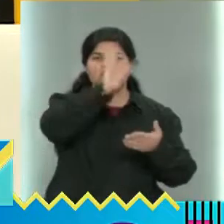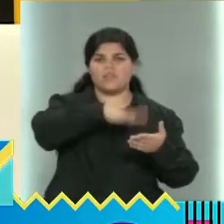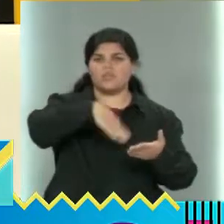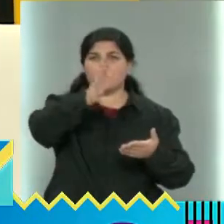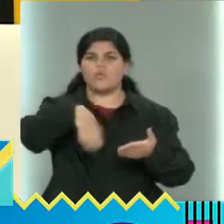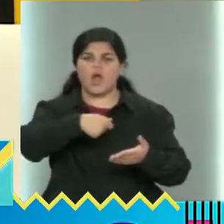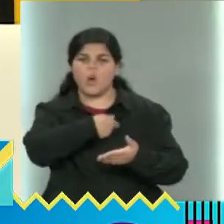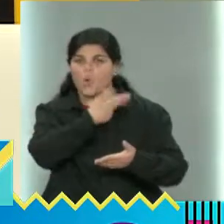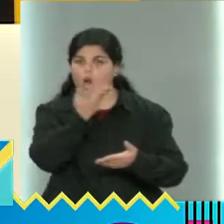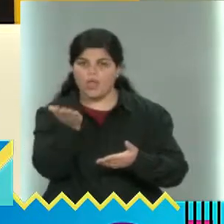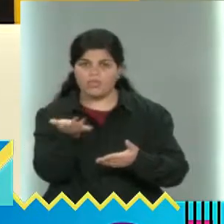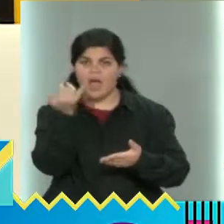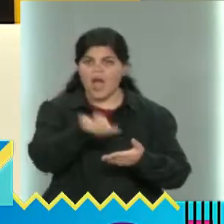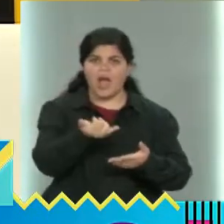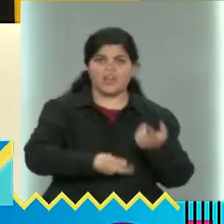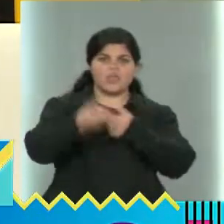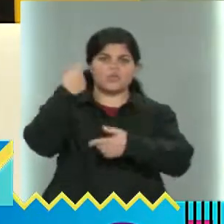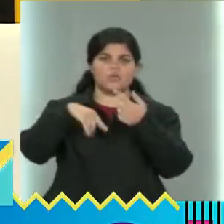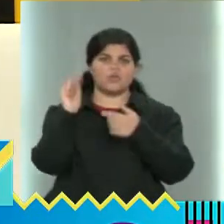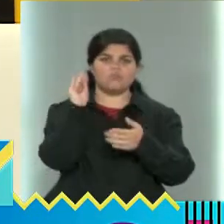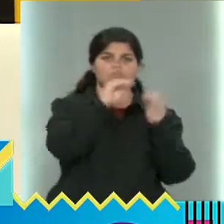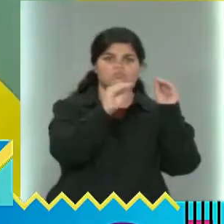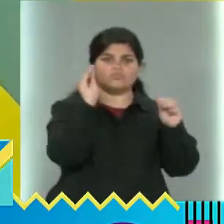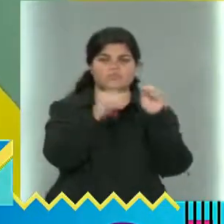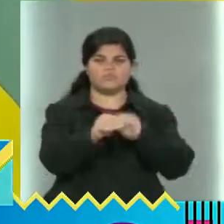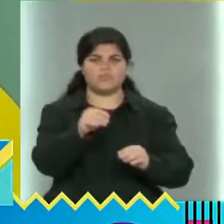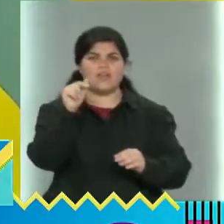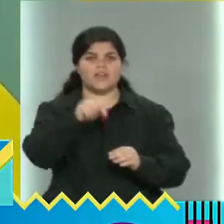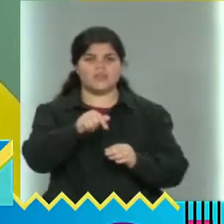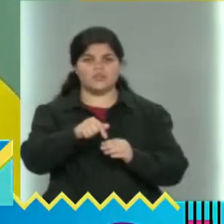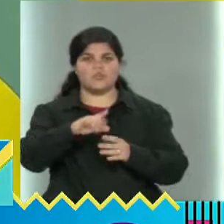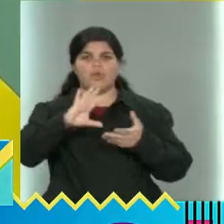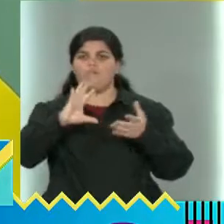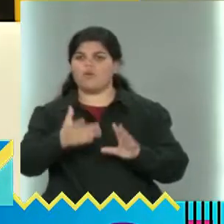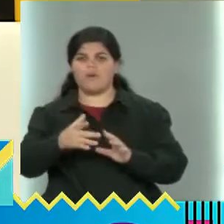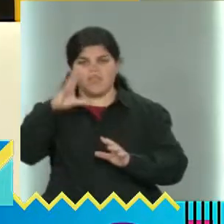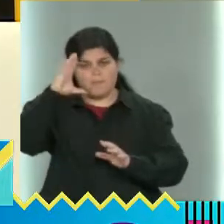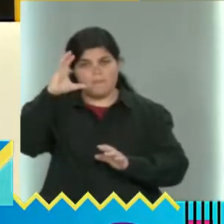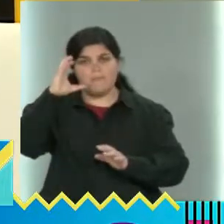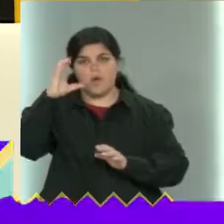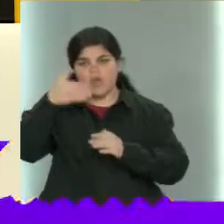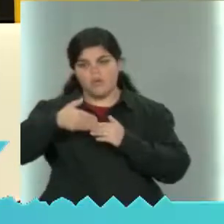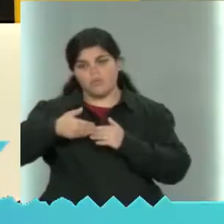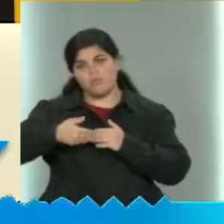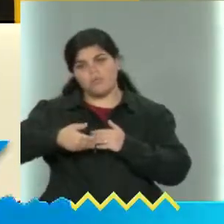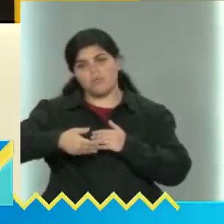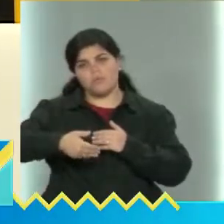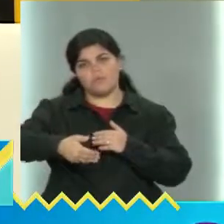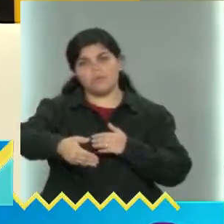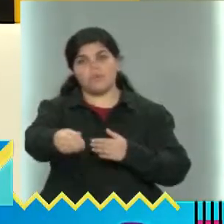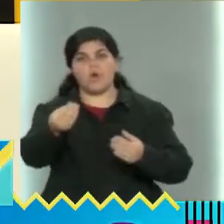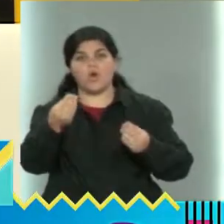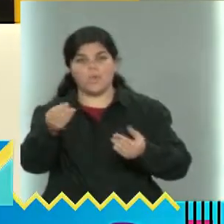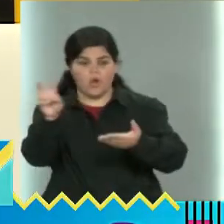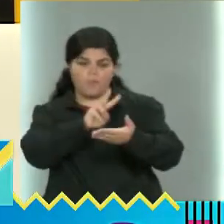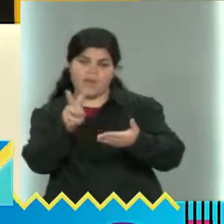que se escribe hoy puede ser la memoria de mañana. Por eso es importante esta cosa de leerla,